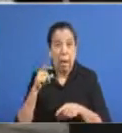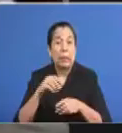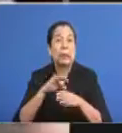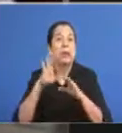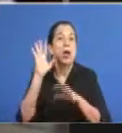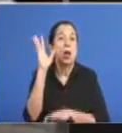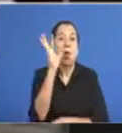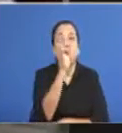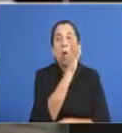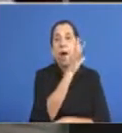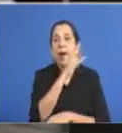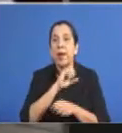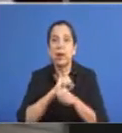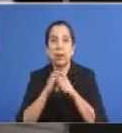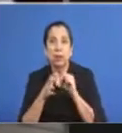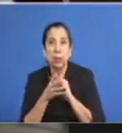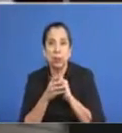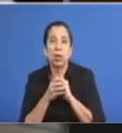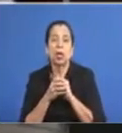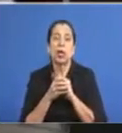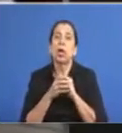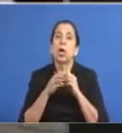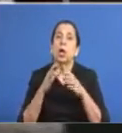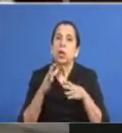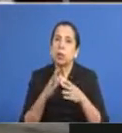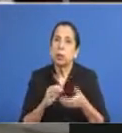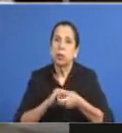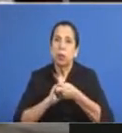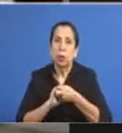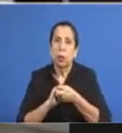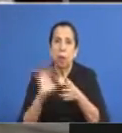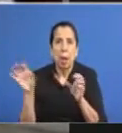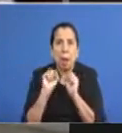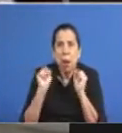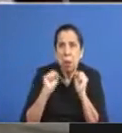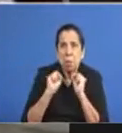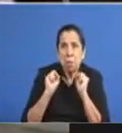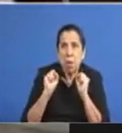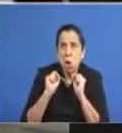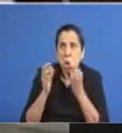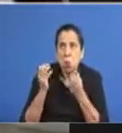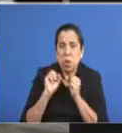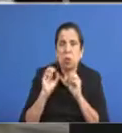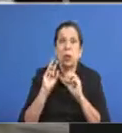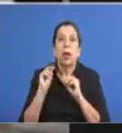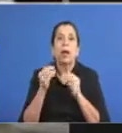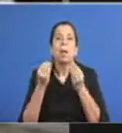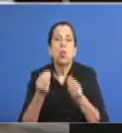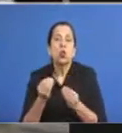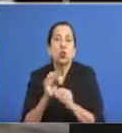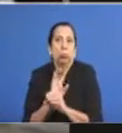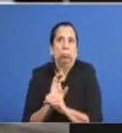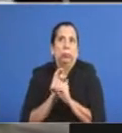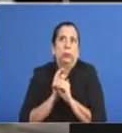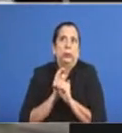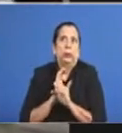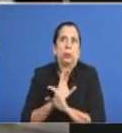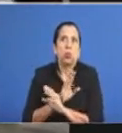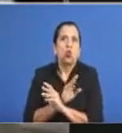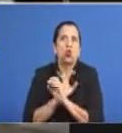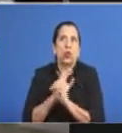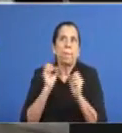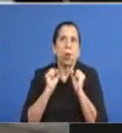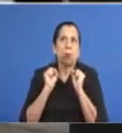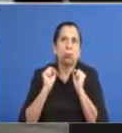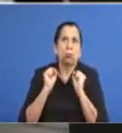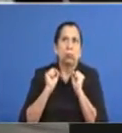que no son estos monstruos o animales peligrosos que cada vez que los ven quieren atacar a las personas. La gente tiene mucho resentimiento o por ejemplo mucho temor